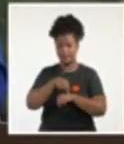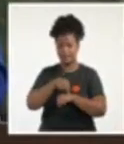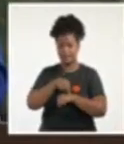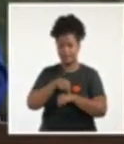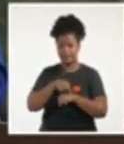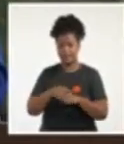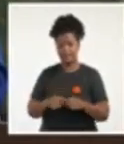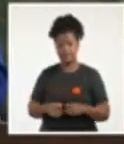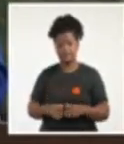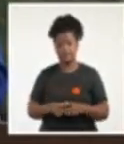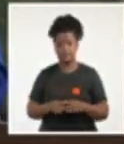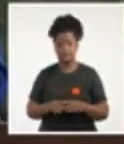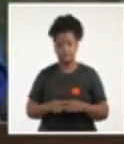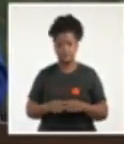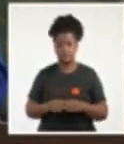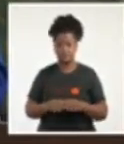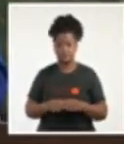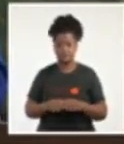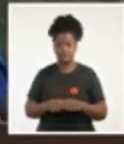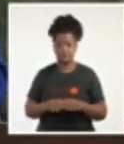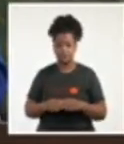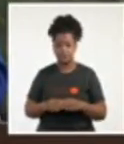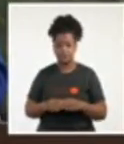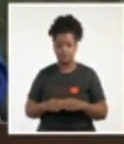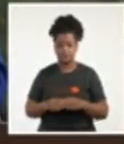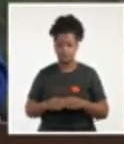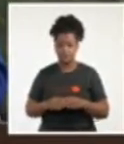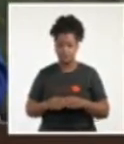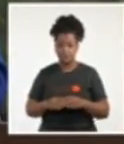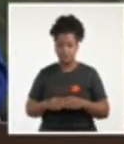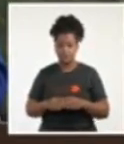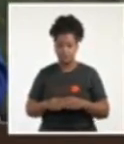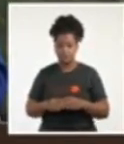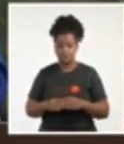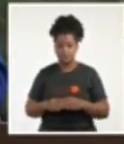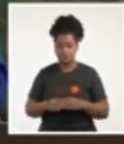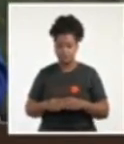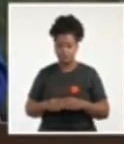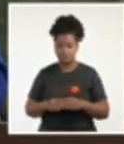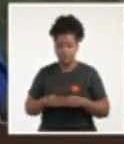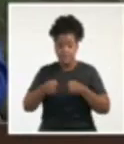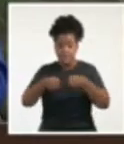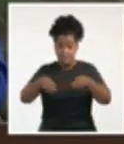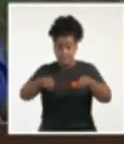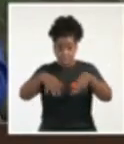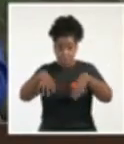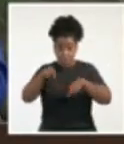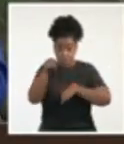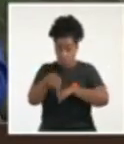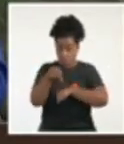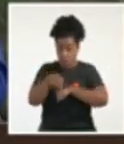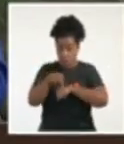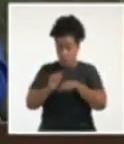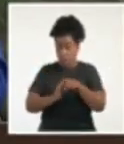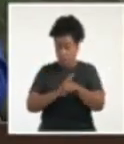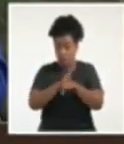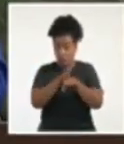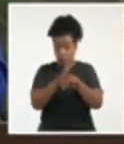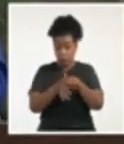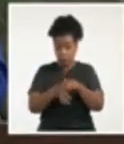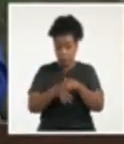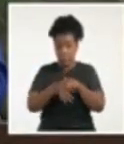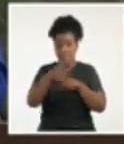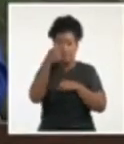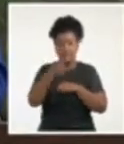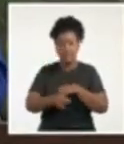esa provincia. Bueno, esto está muy la situación actual de la pandemia tenemos que verla con